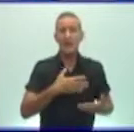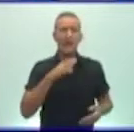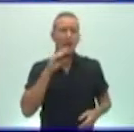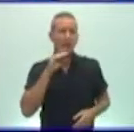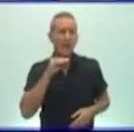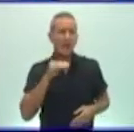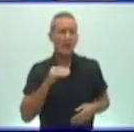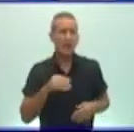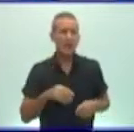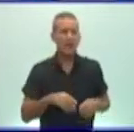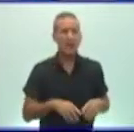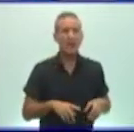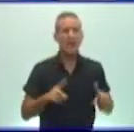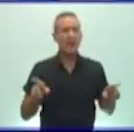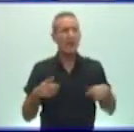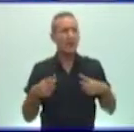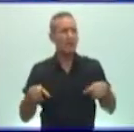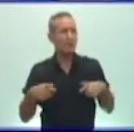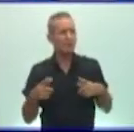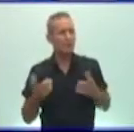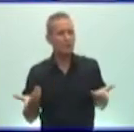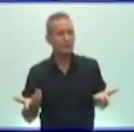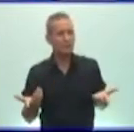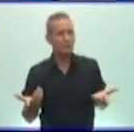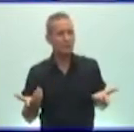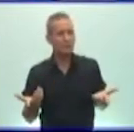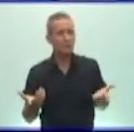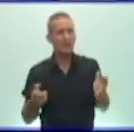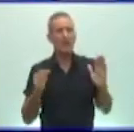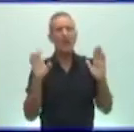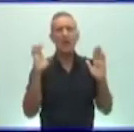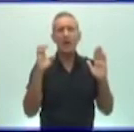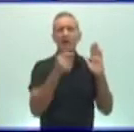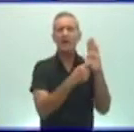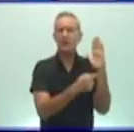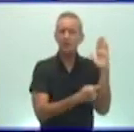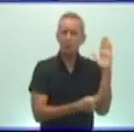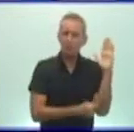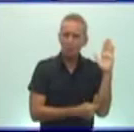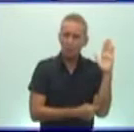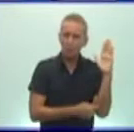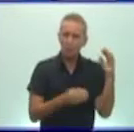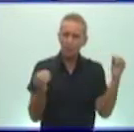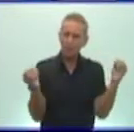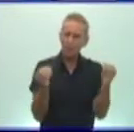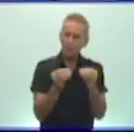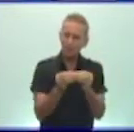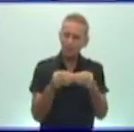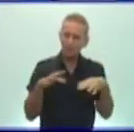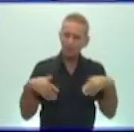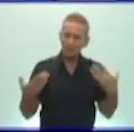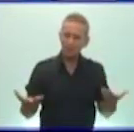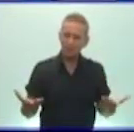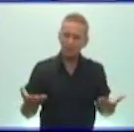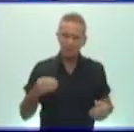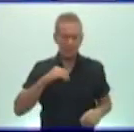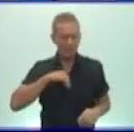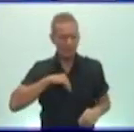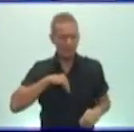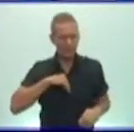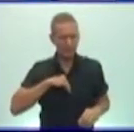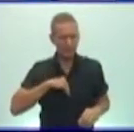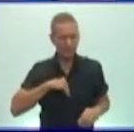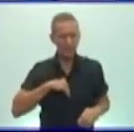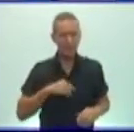la musicalidad. ¿A qué componente natural está dedicado? Muy fácil. ¿Qué sentimientos de la